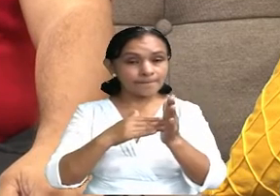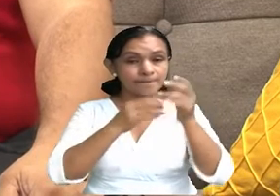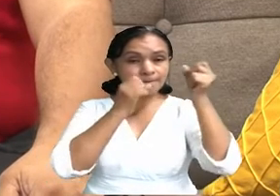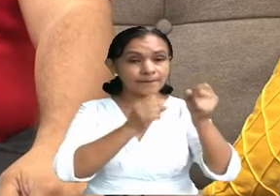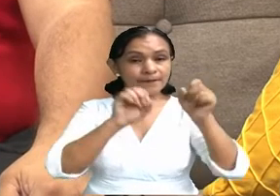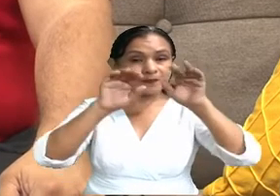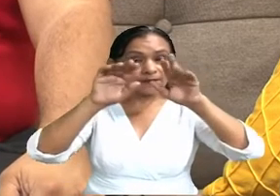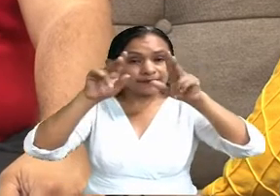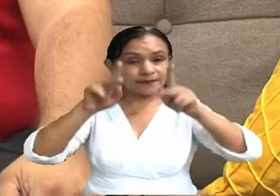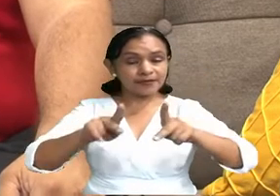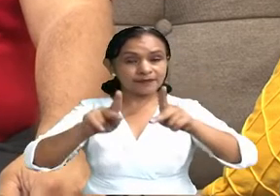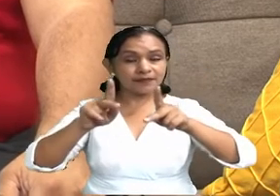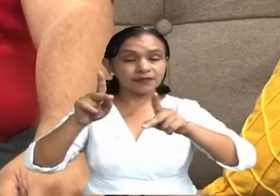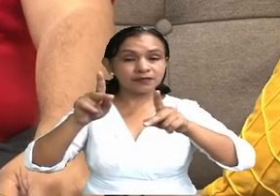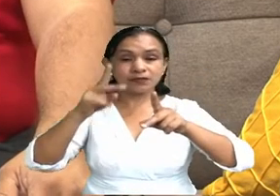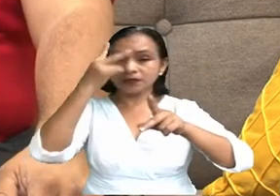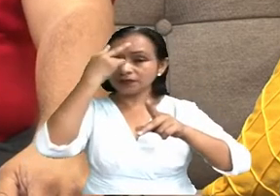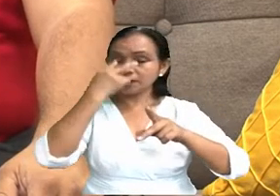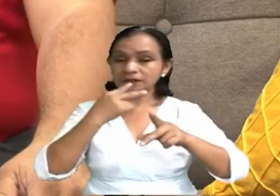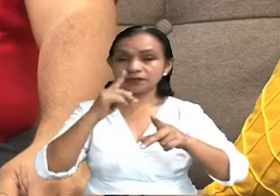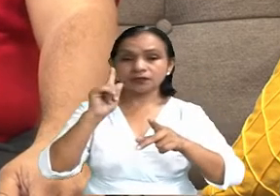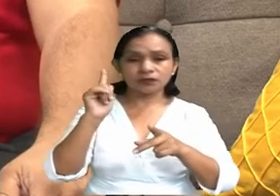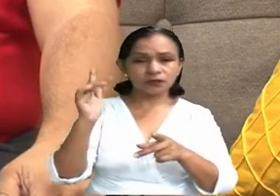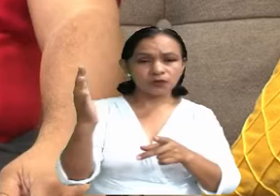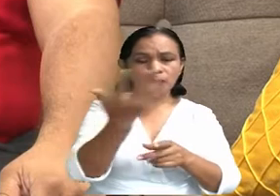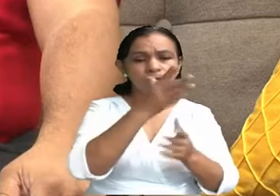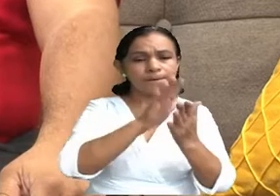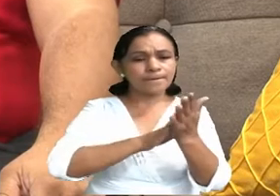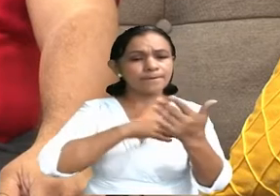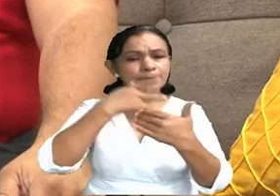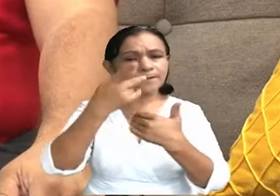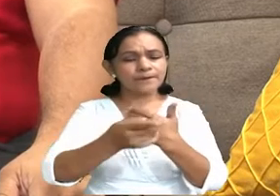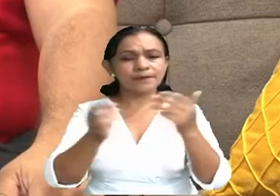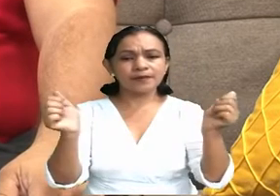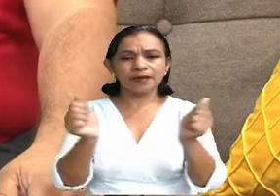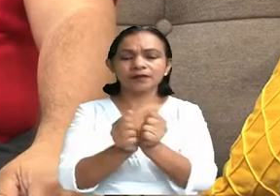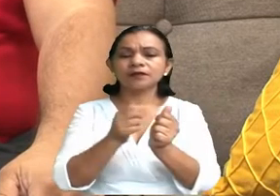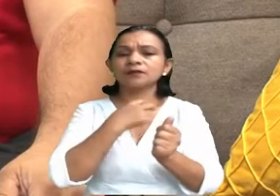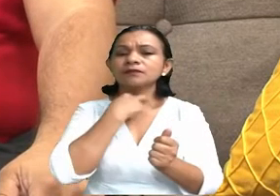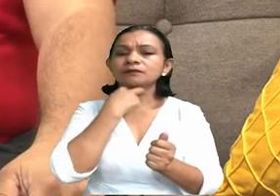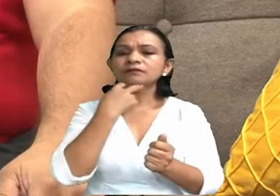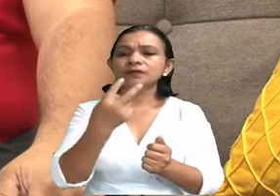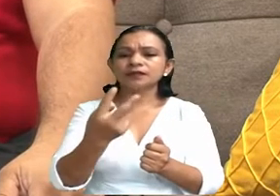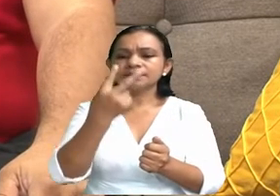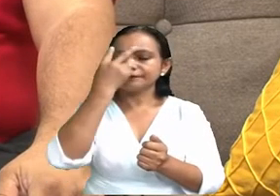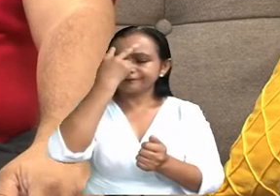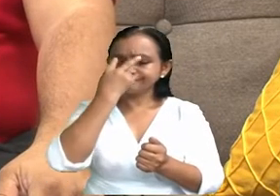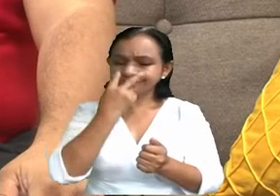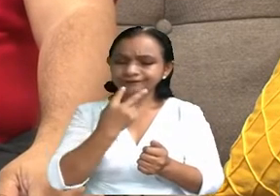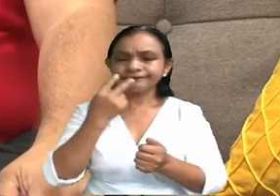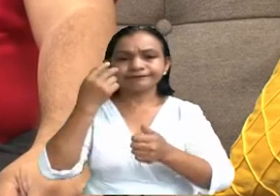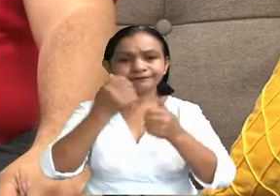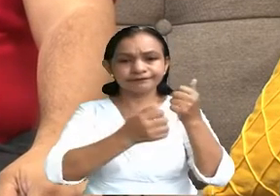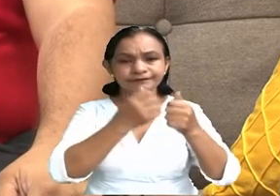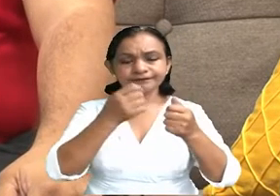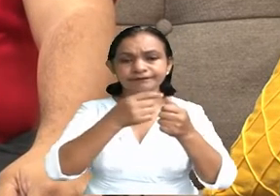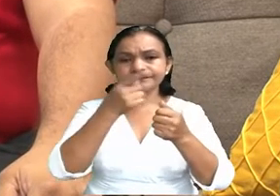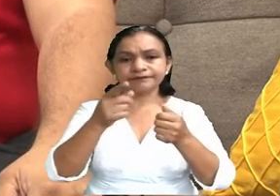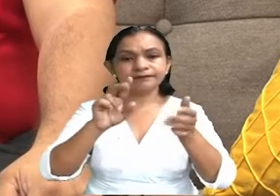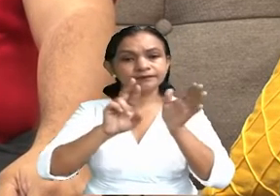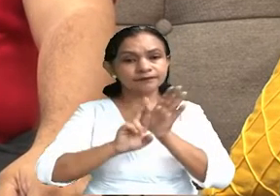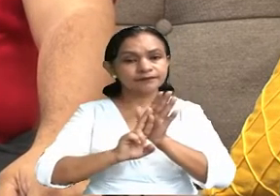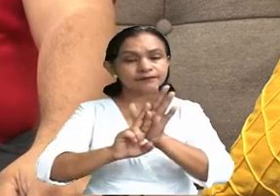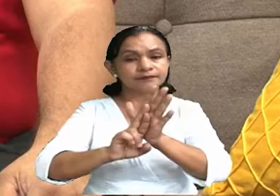compañeras nicaragüenses que en el programa Todos con Voz están diagnosticados con limitaciones visuales, ¿verdad? Esto